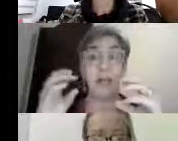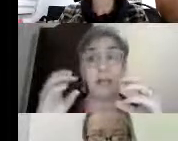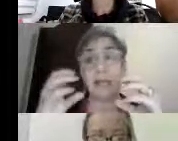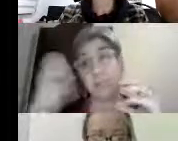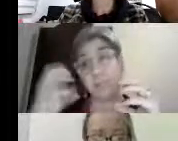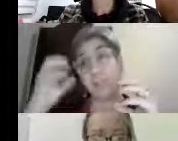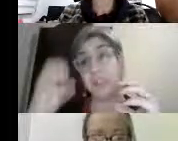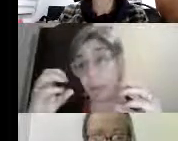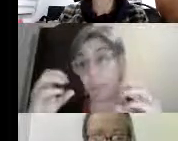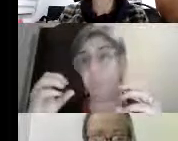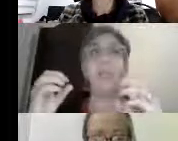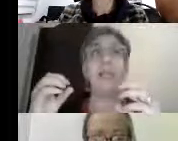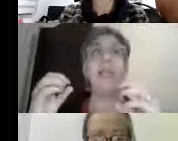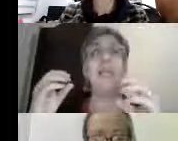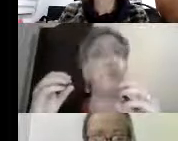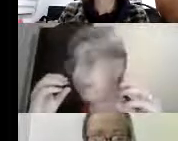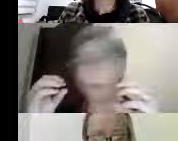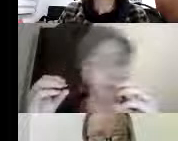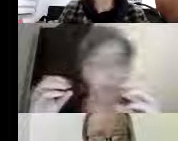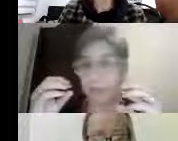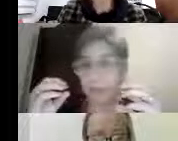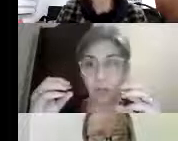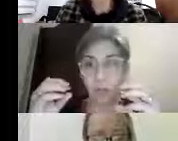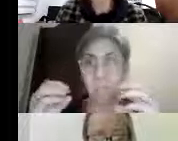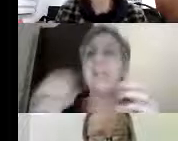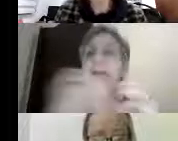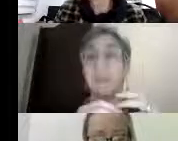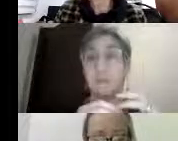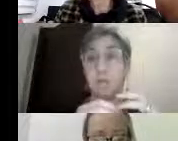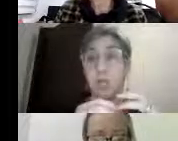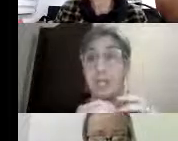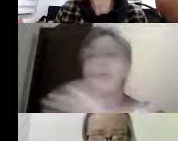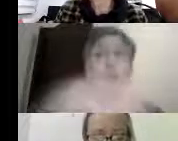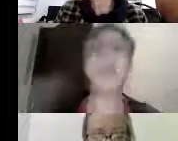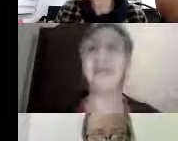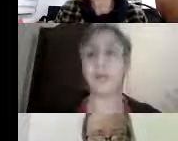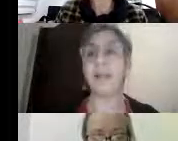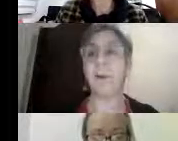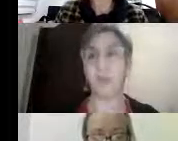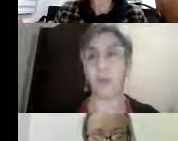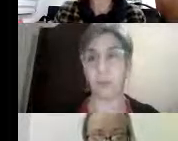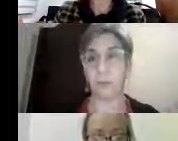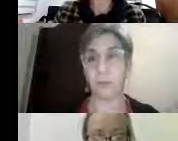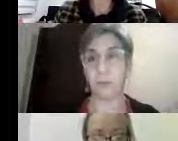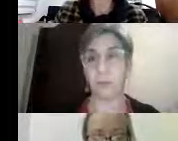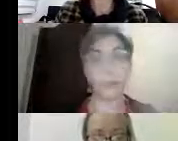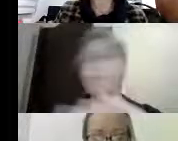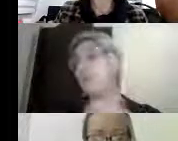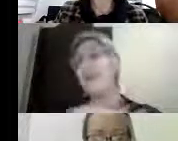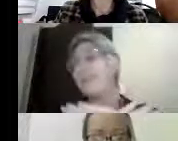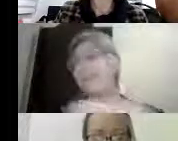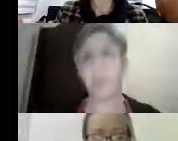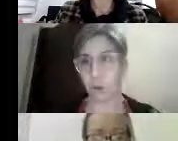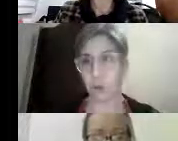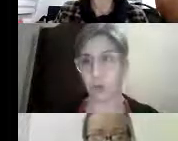que el VIH positivo no estaba en tratamiento, sí había transmisión. A todas les recomendaban condón, ¿no? Y a